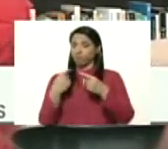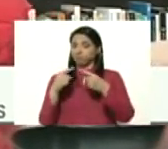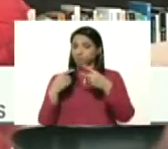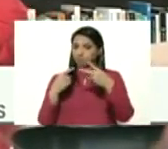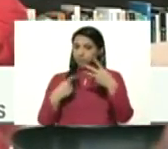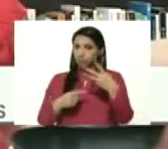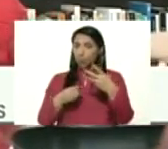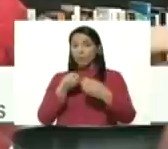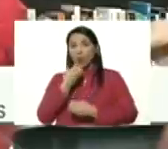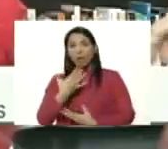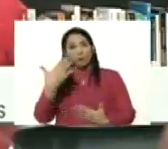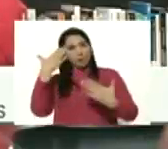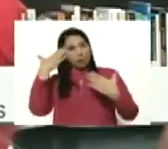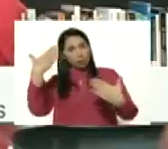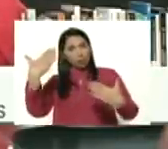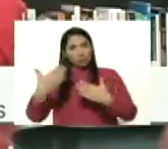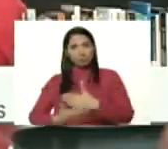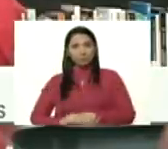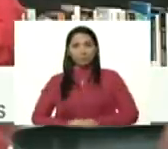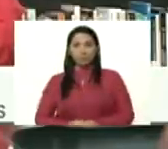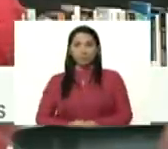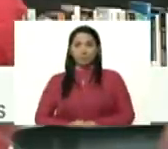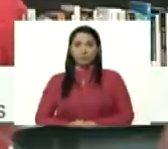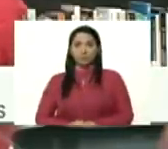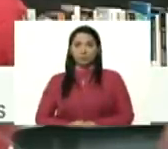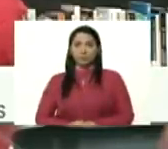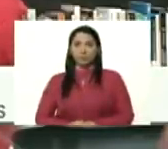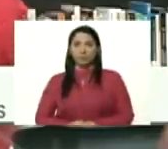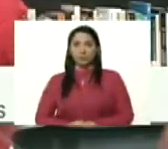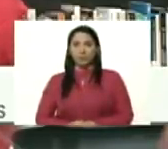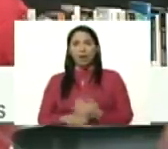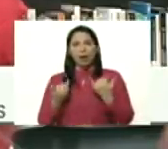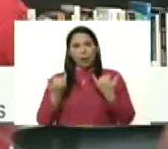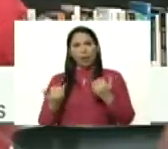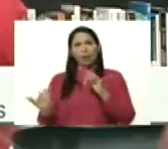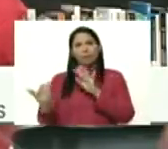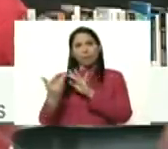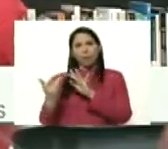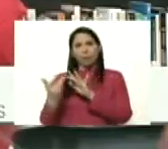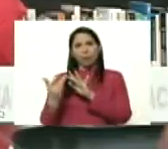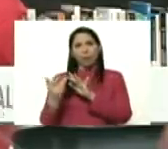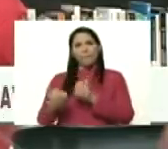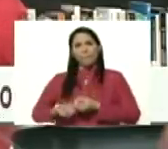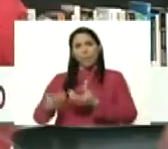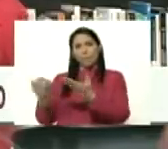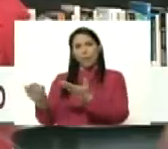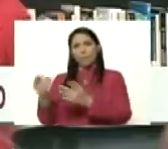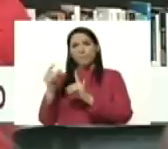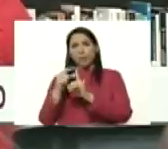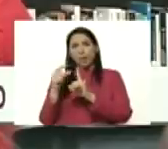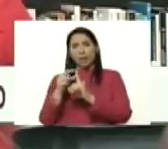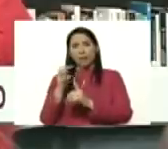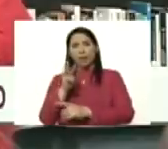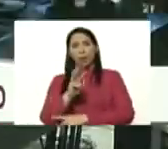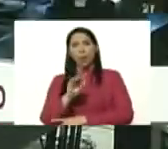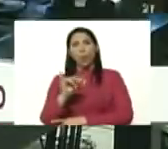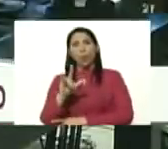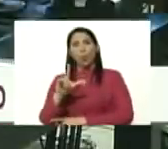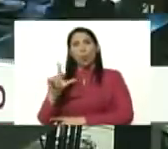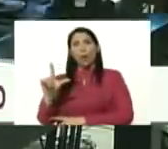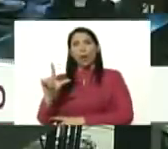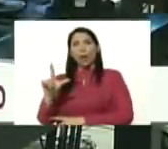Bueno, mi saludo. Le voy a dar la palabra al compañero Will Rangel. Está Will aquí, ¿verdad?